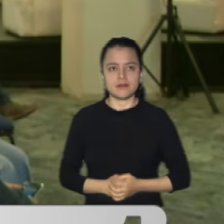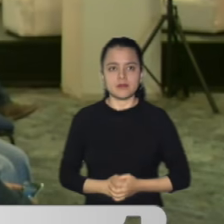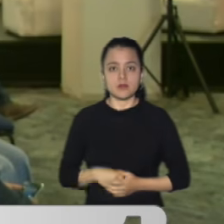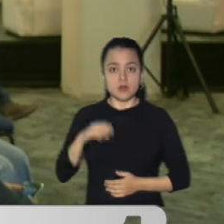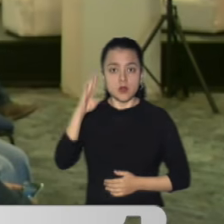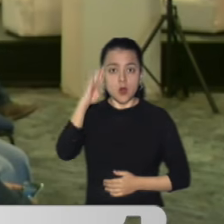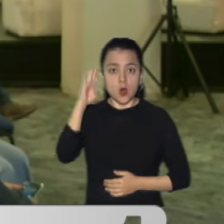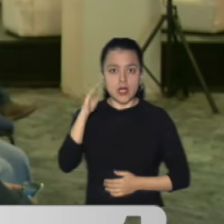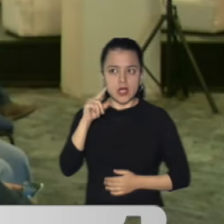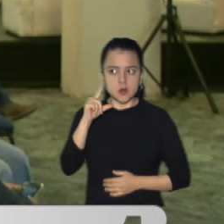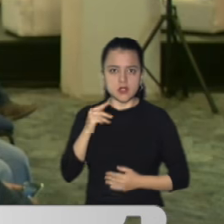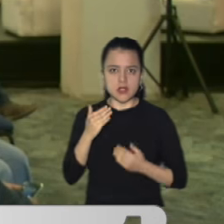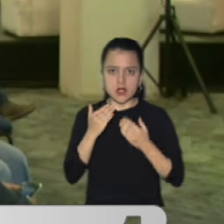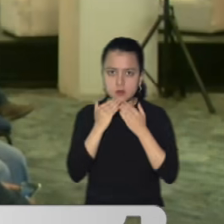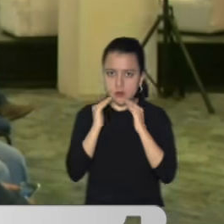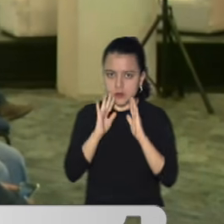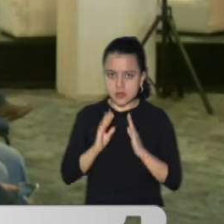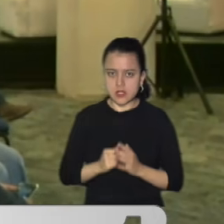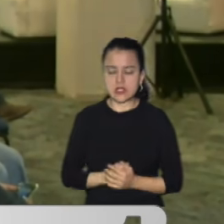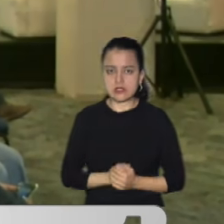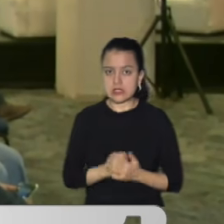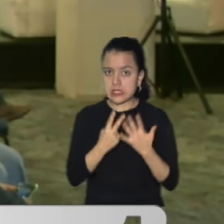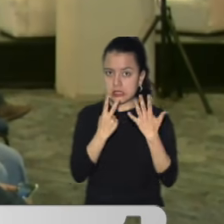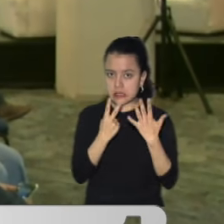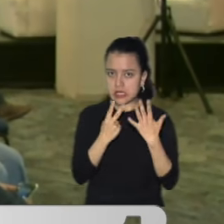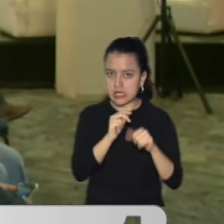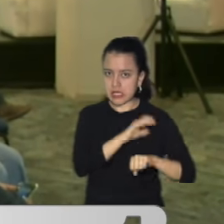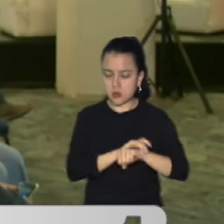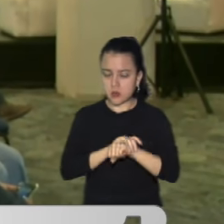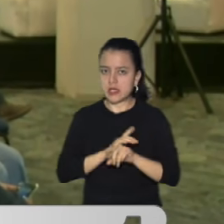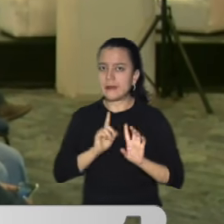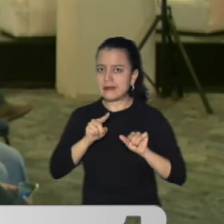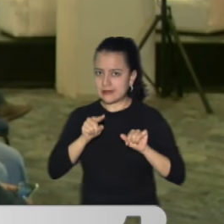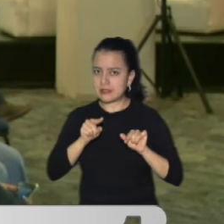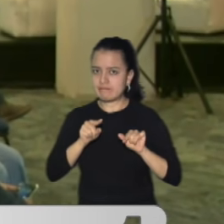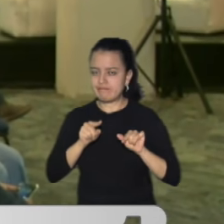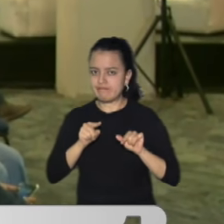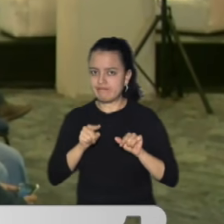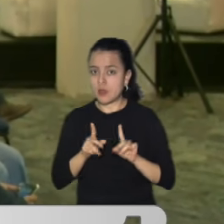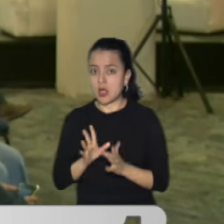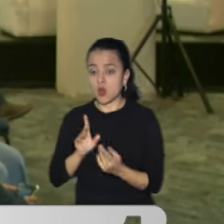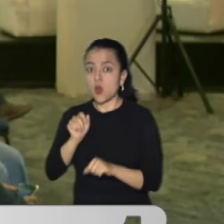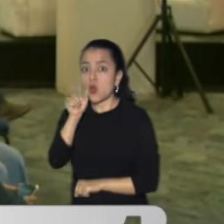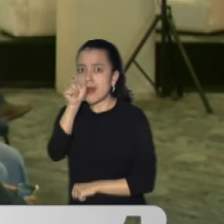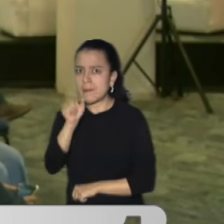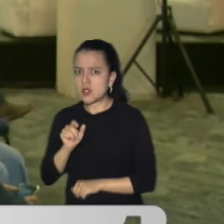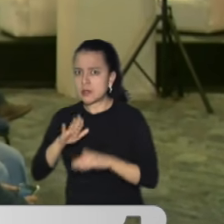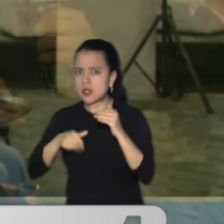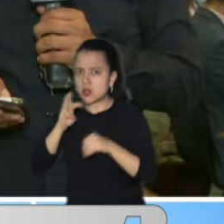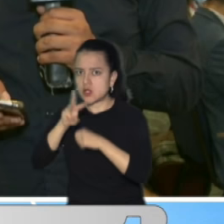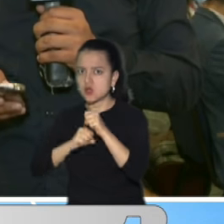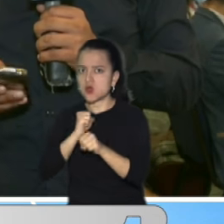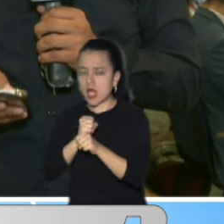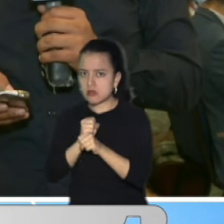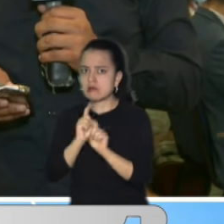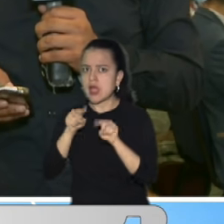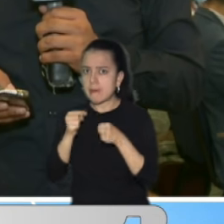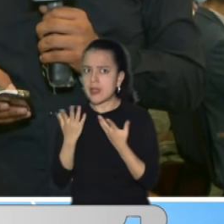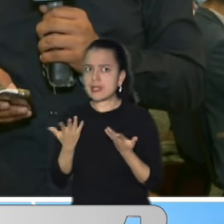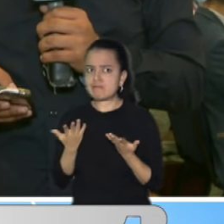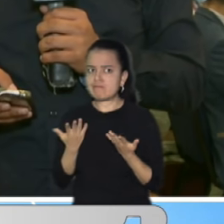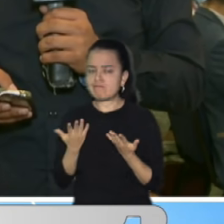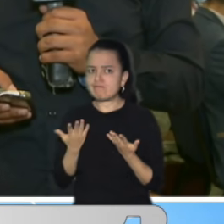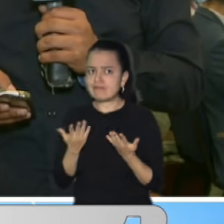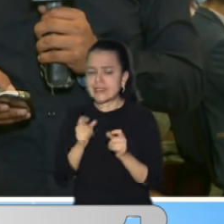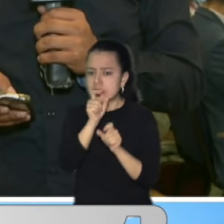Hola Luisa, televidentes, muy buenos días. Aparte de estas 7 capturas, también está la aprehensión de un menor. De acuerdo con las autoridades, ellos